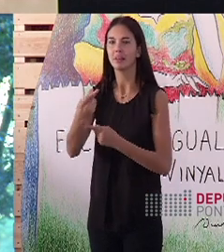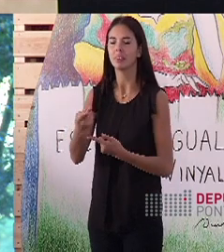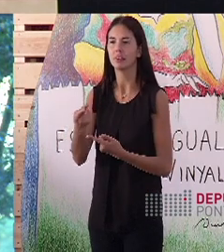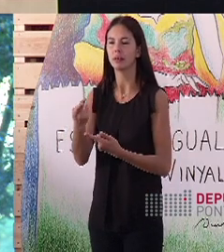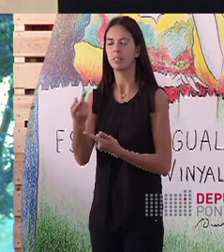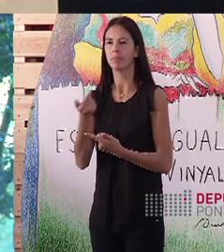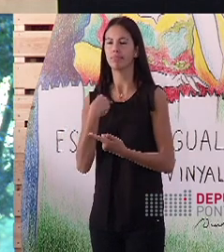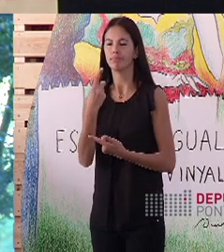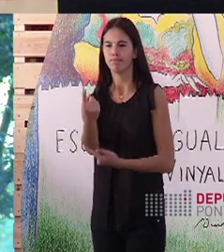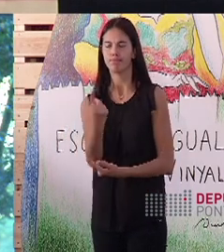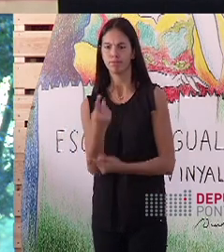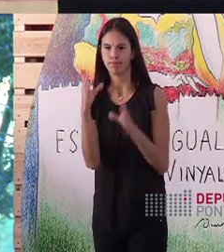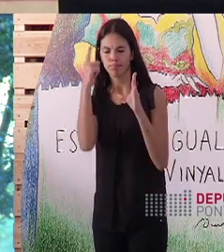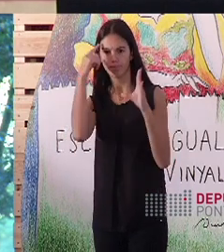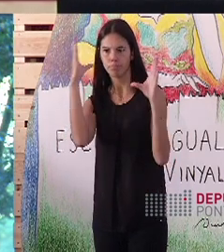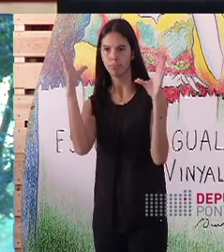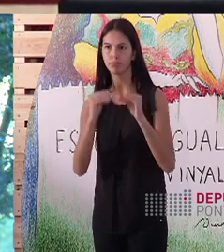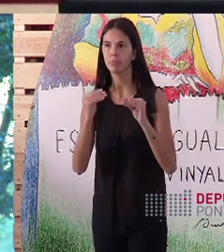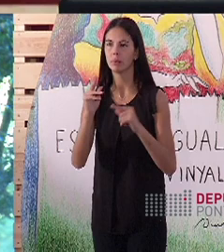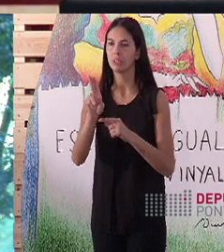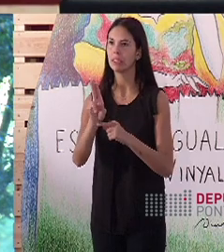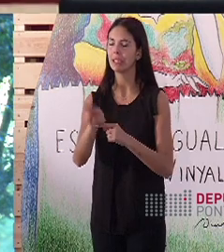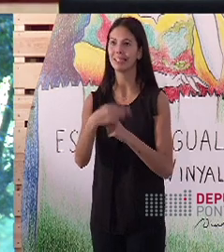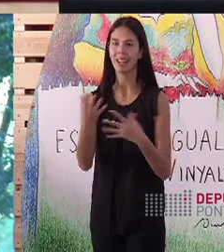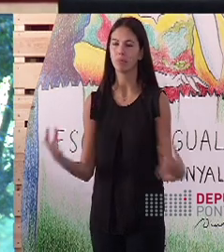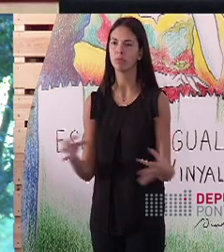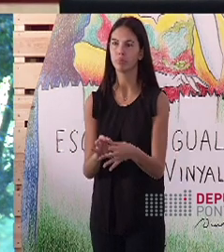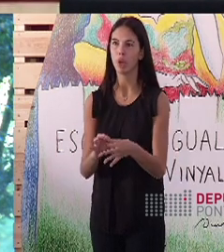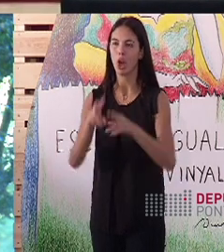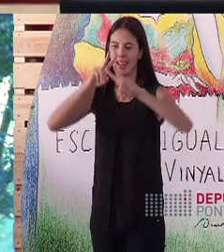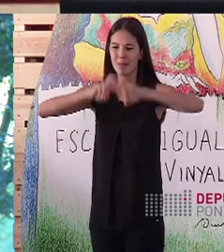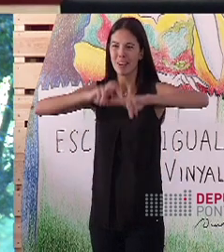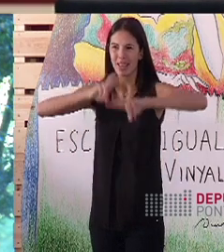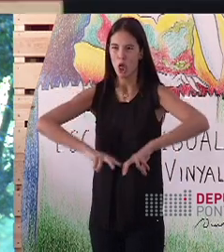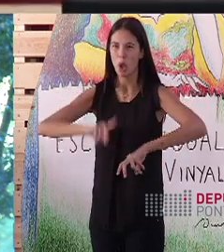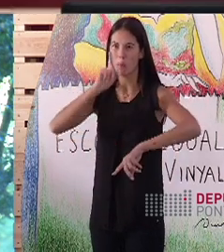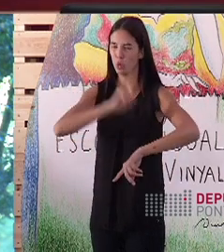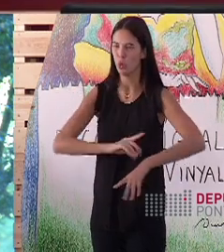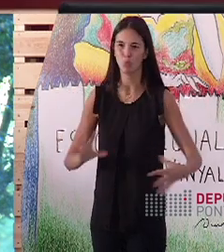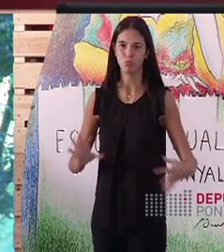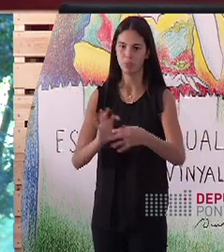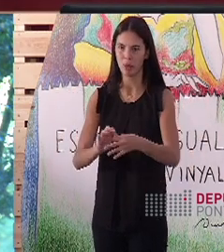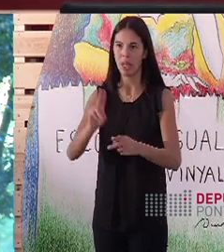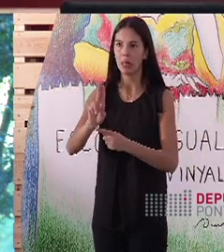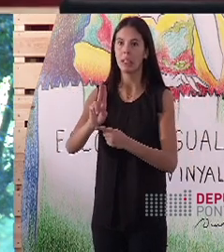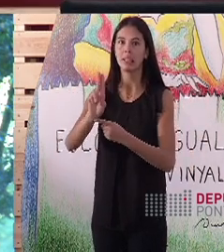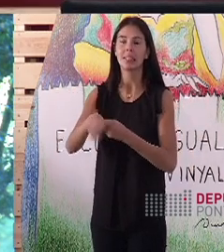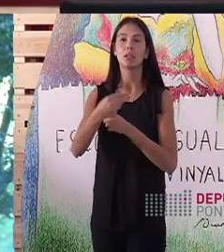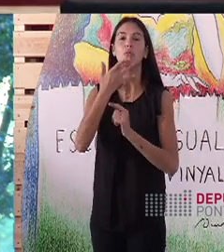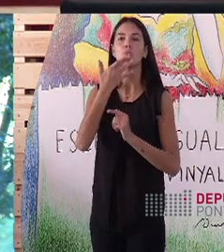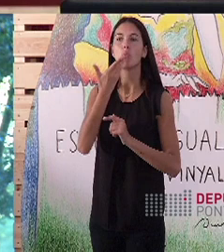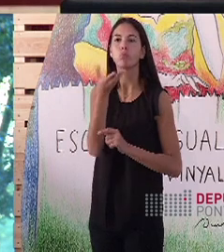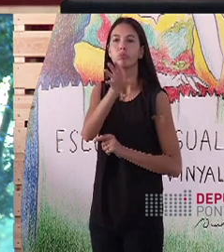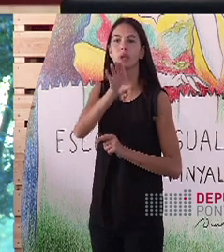ante mi estupefacción, en todas las investigaciones sobre prostitución. Hay taxistas, los taxistas de Birmania